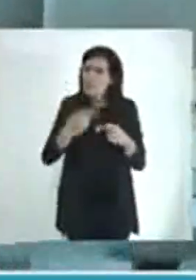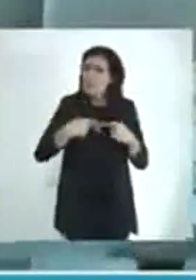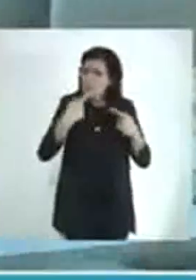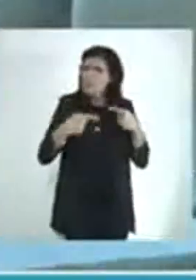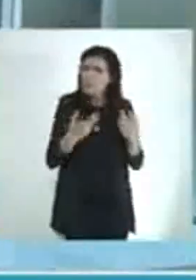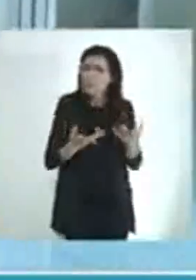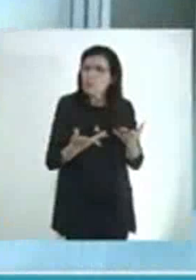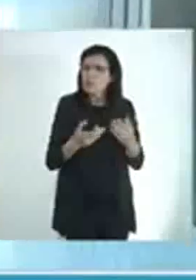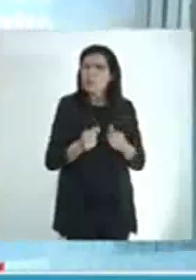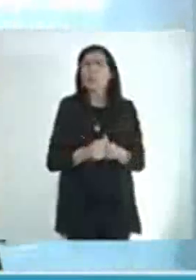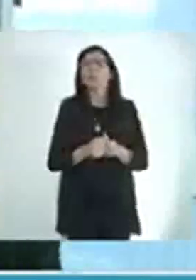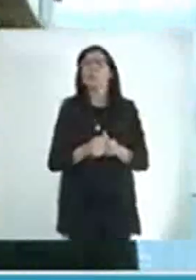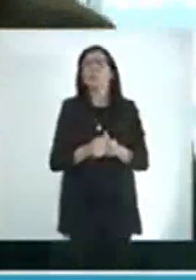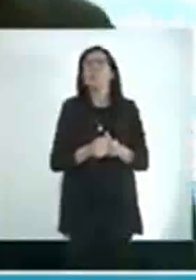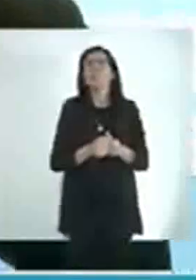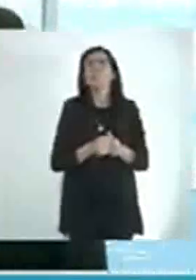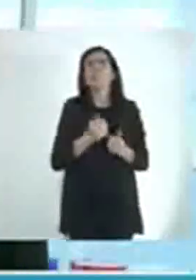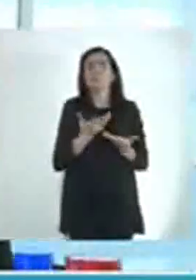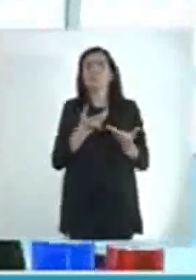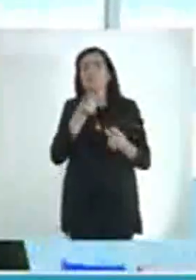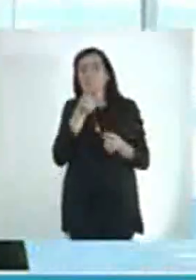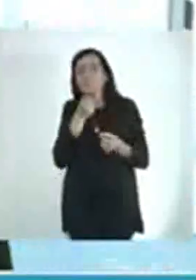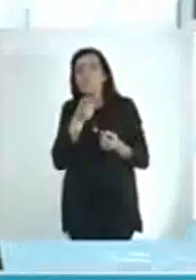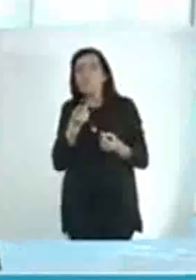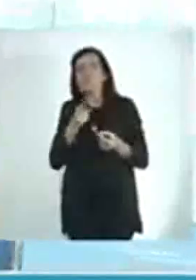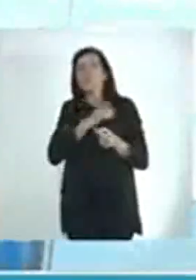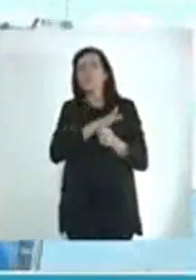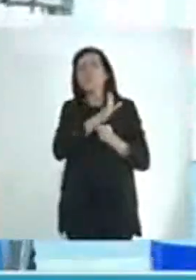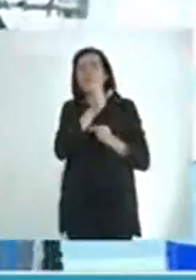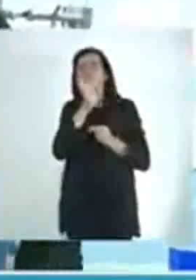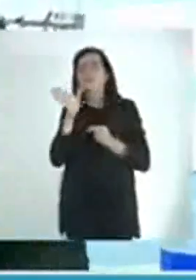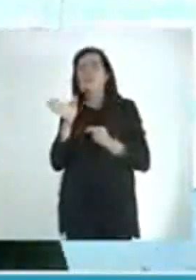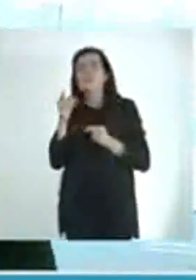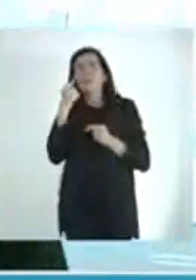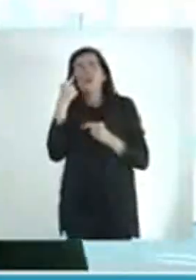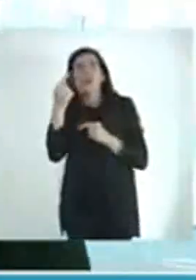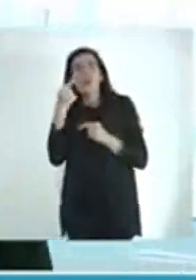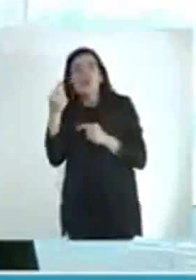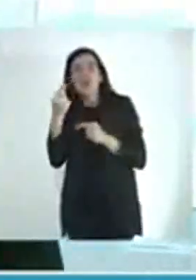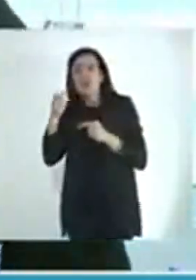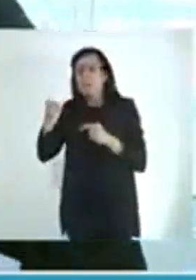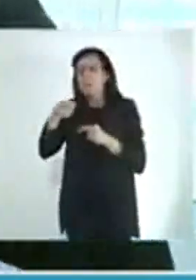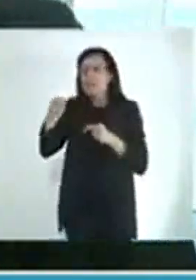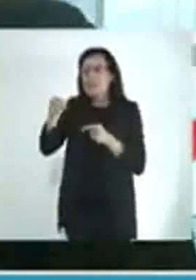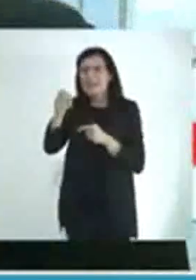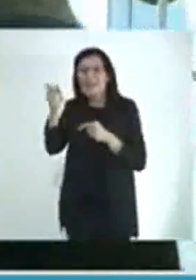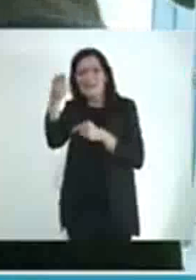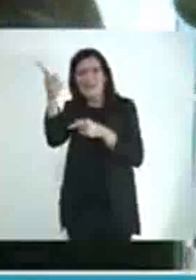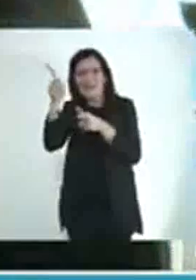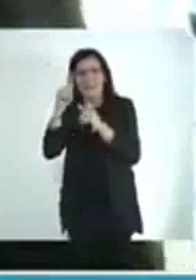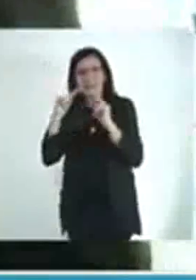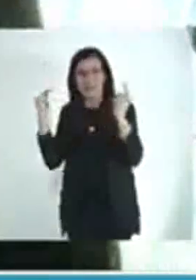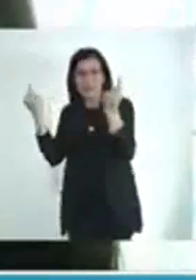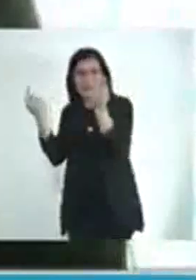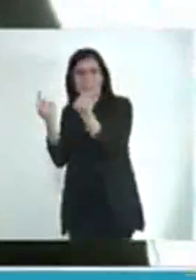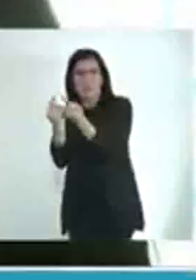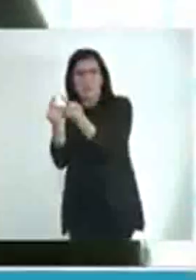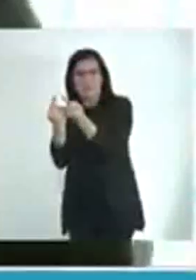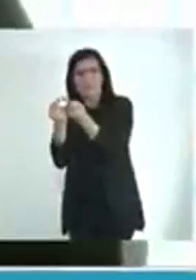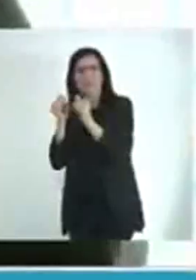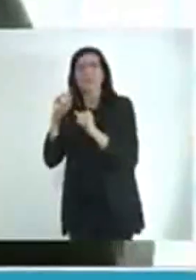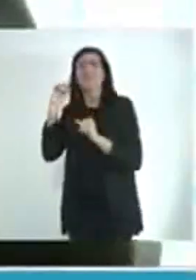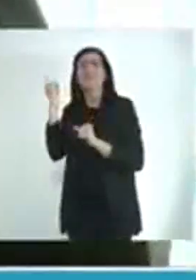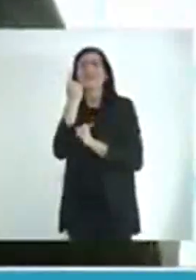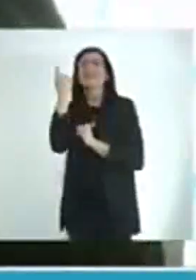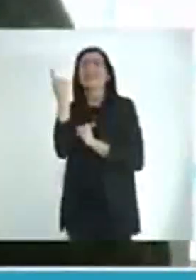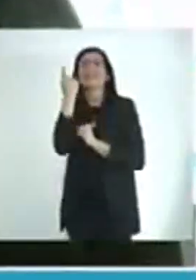si hablamos del Centro de Innovación, por supuesto hay un área administrativa y hay un área académica, y para eso la tenemos aquí a su